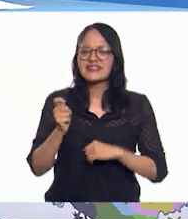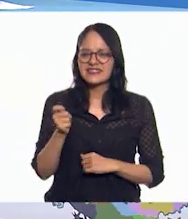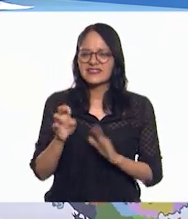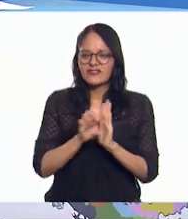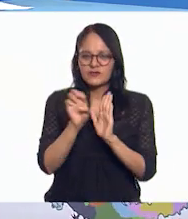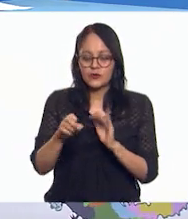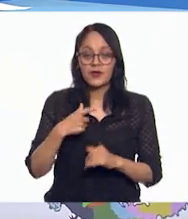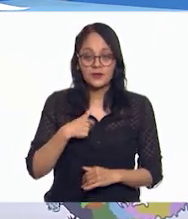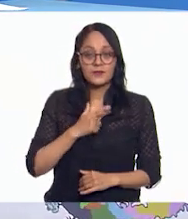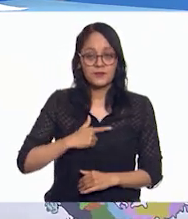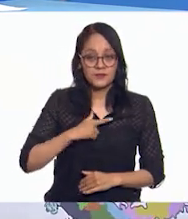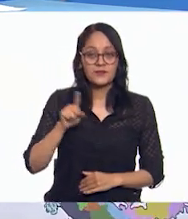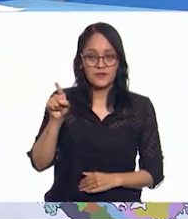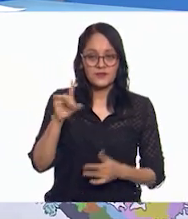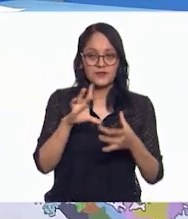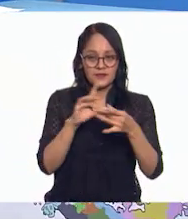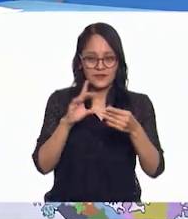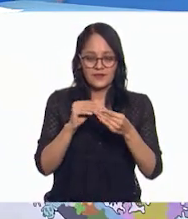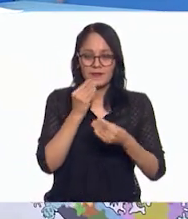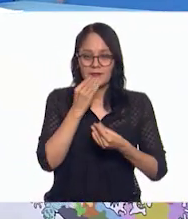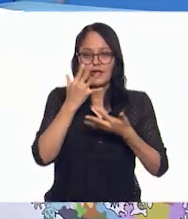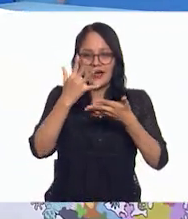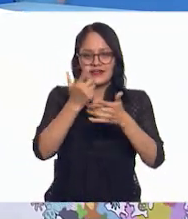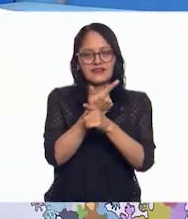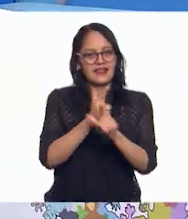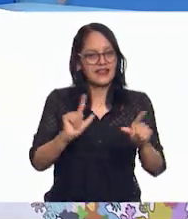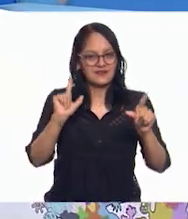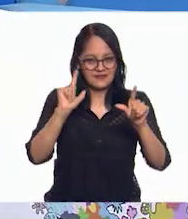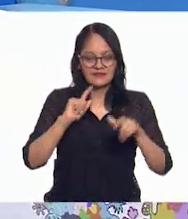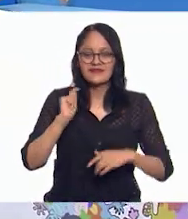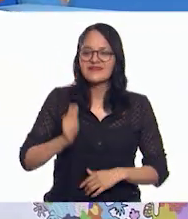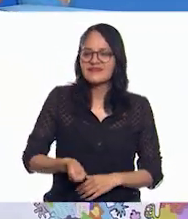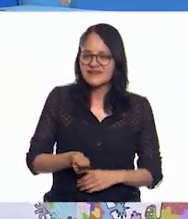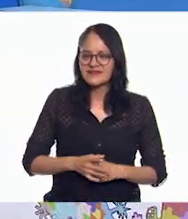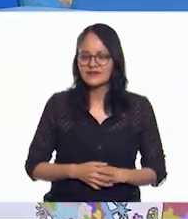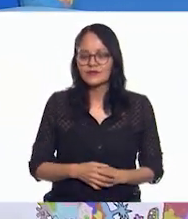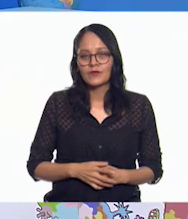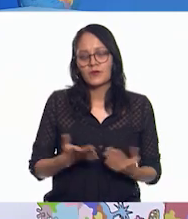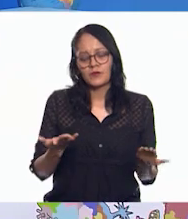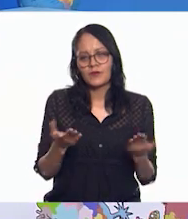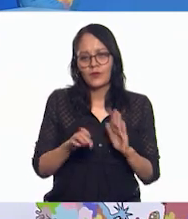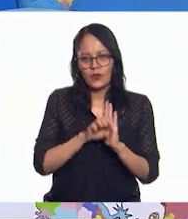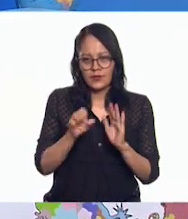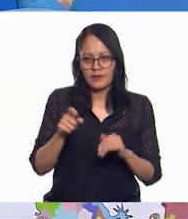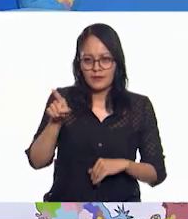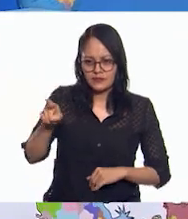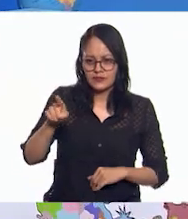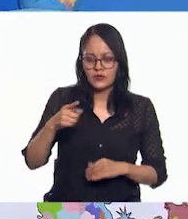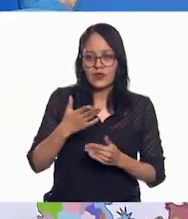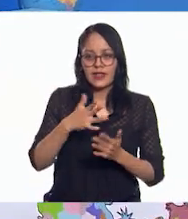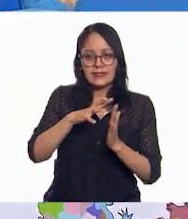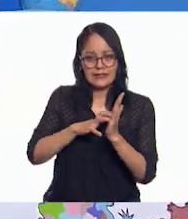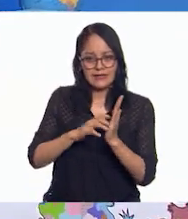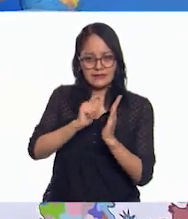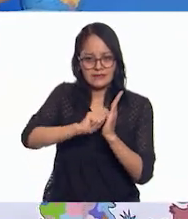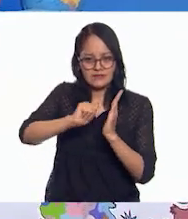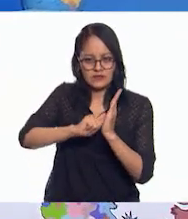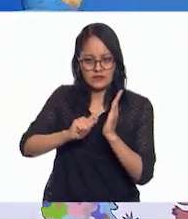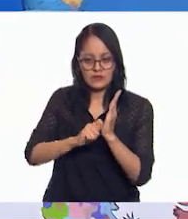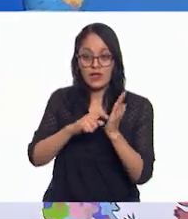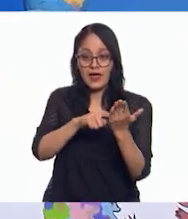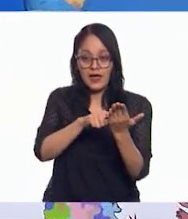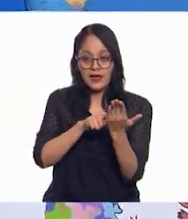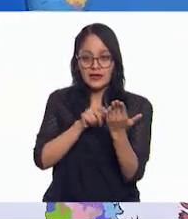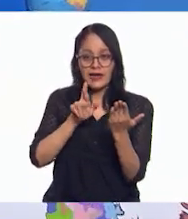me agrada ver que optaste por el verso libre, sí, lo cual no significa por la manera en que construiste tu texto que carezca de un